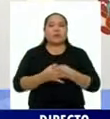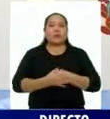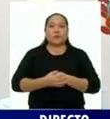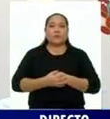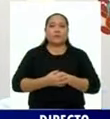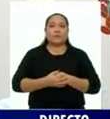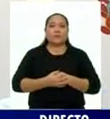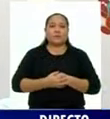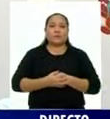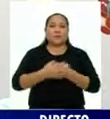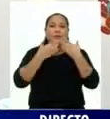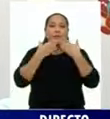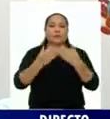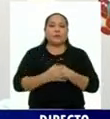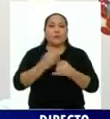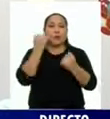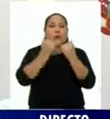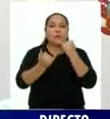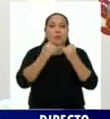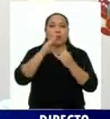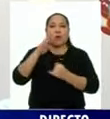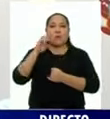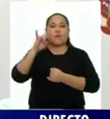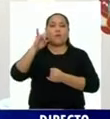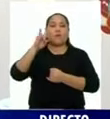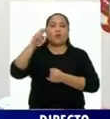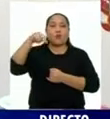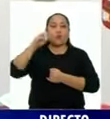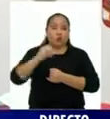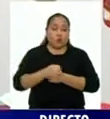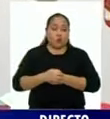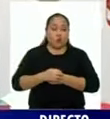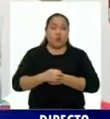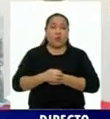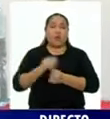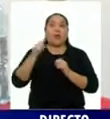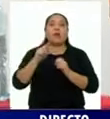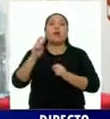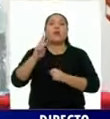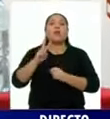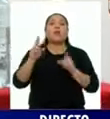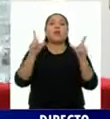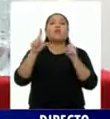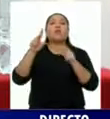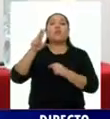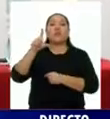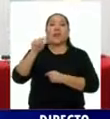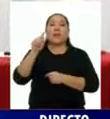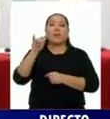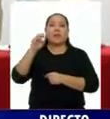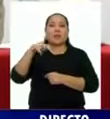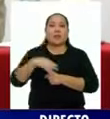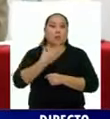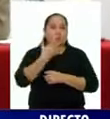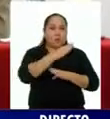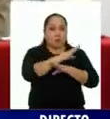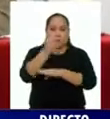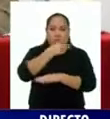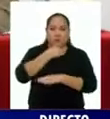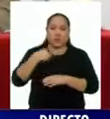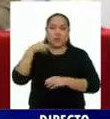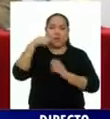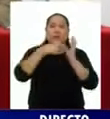Muchas gracias. Entonces terminamos con Bruno Saavedra de Latina. Buenas tardes, ministros. Durante la presentación